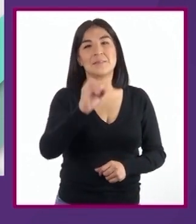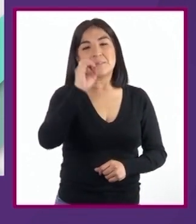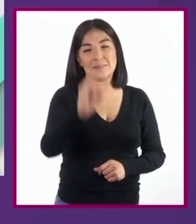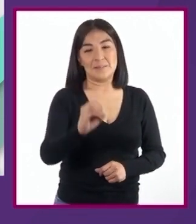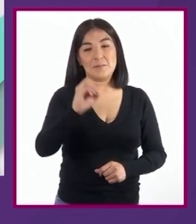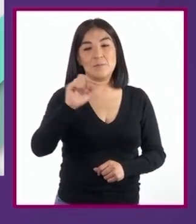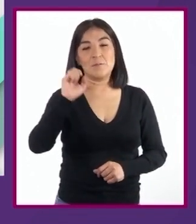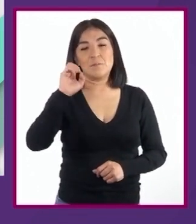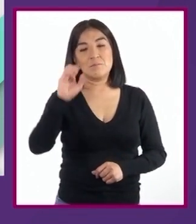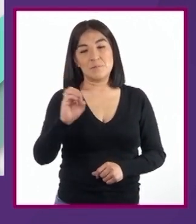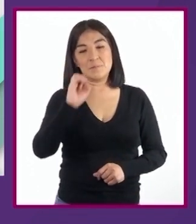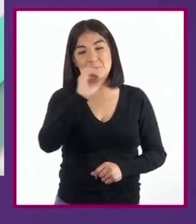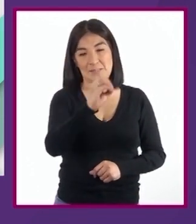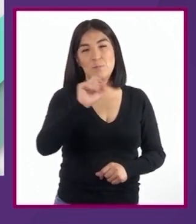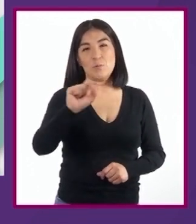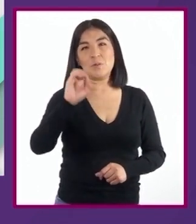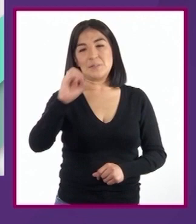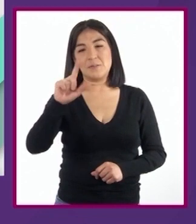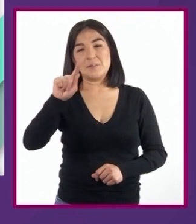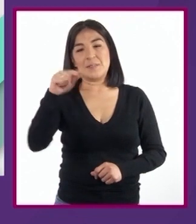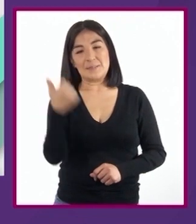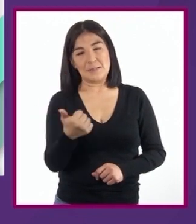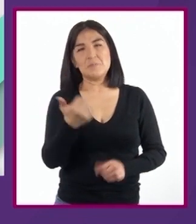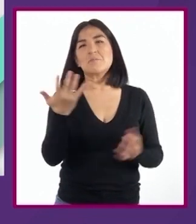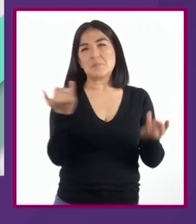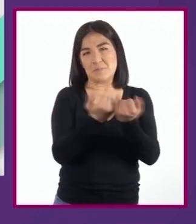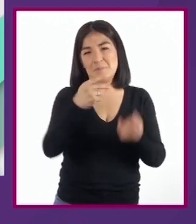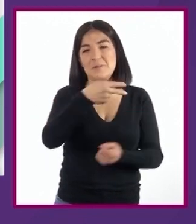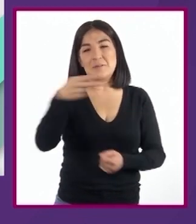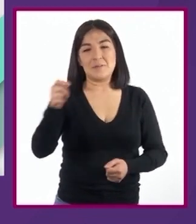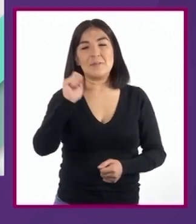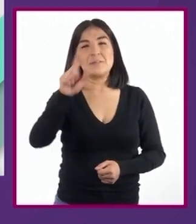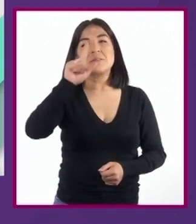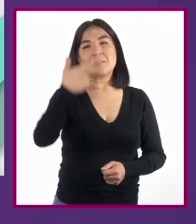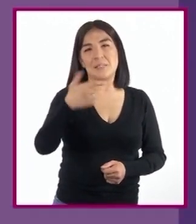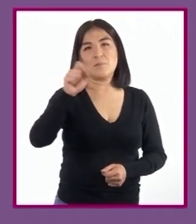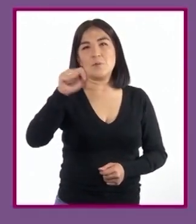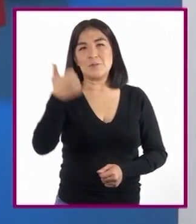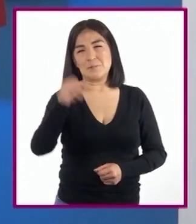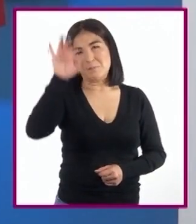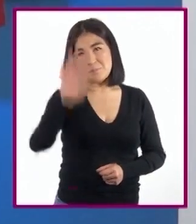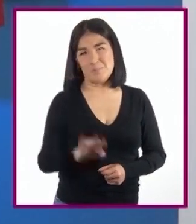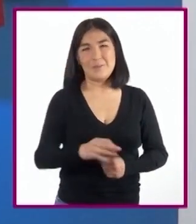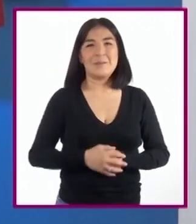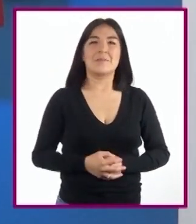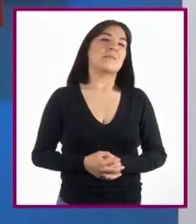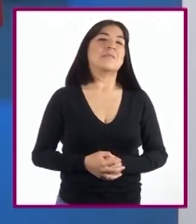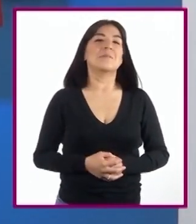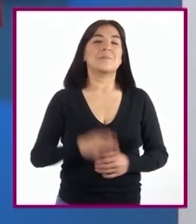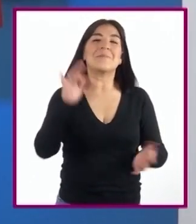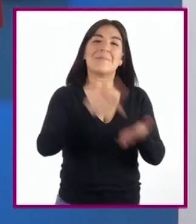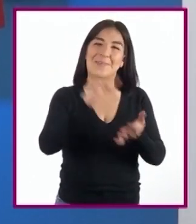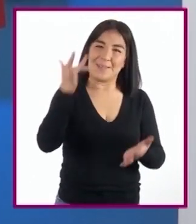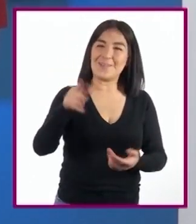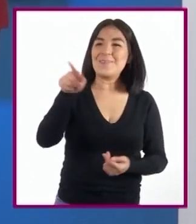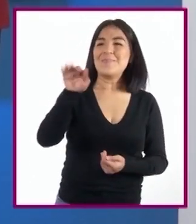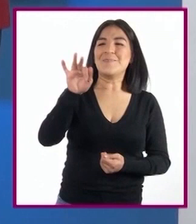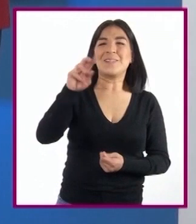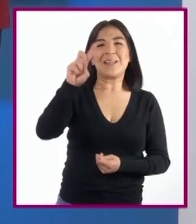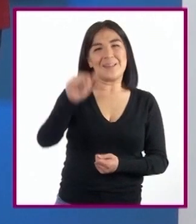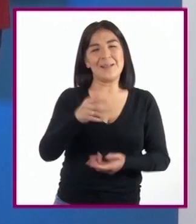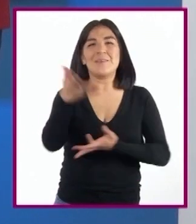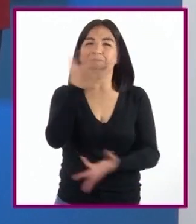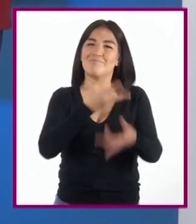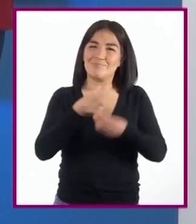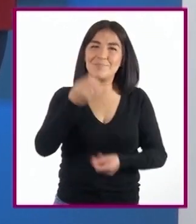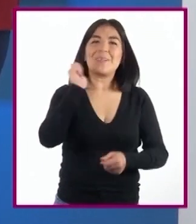a 76 milésimos, igual a 7.6%. Gracias, Frida, por